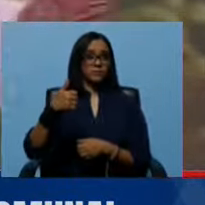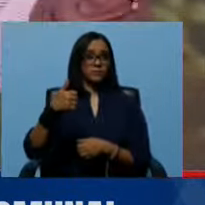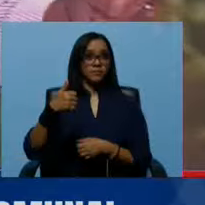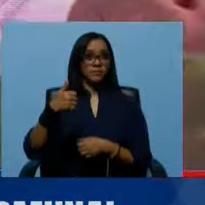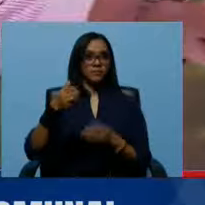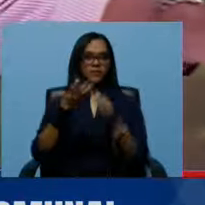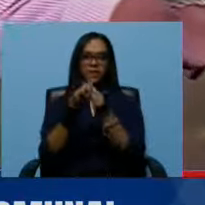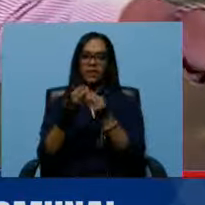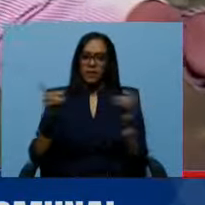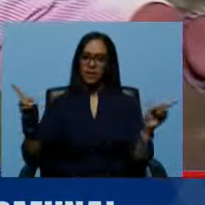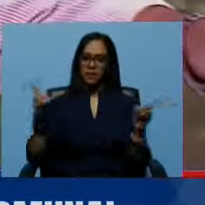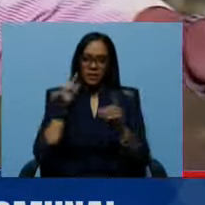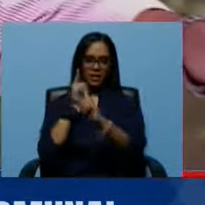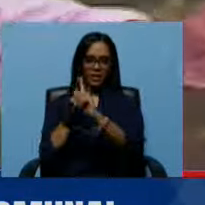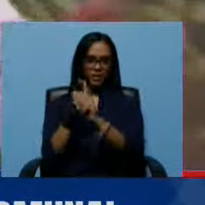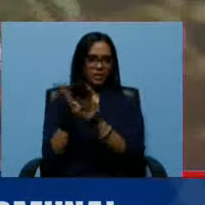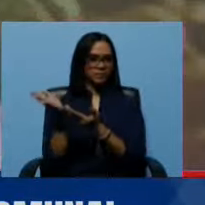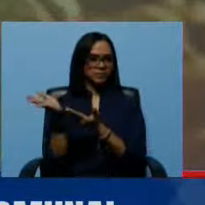Democracy direct.